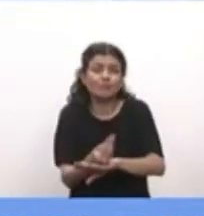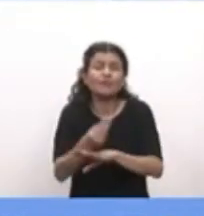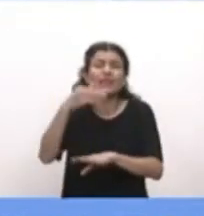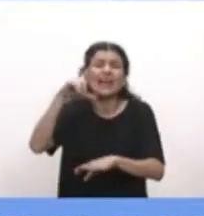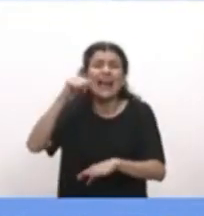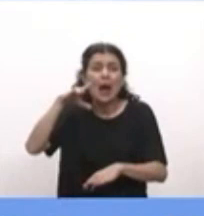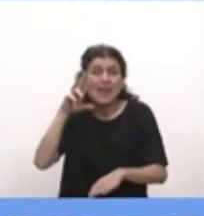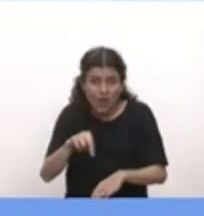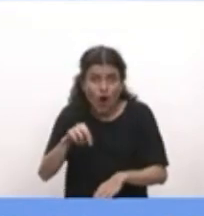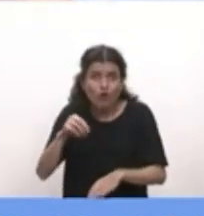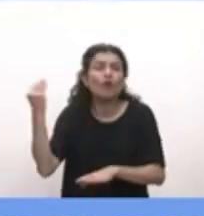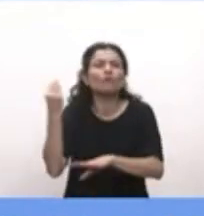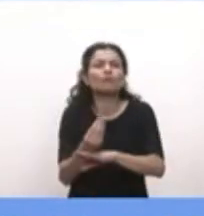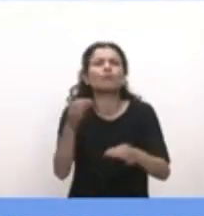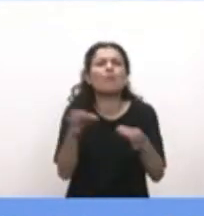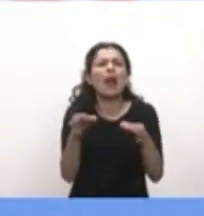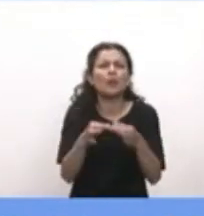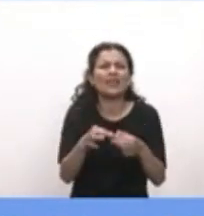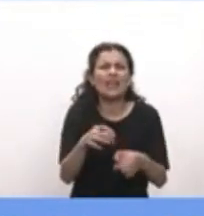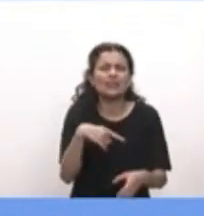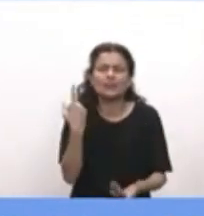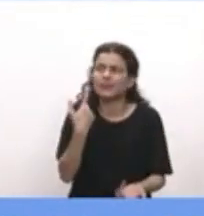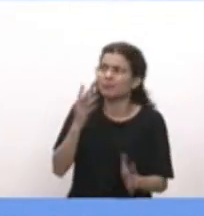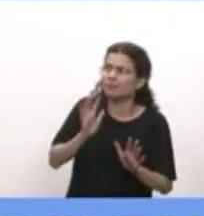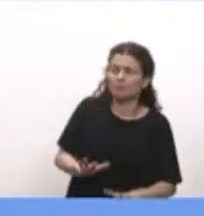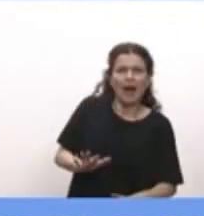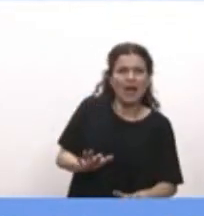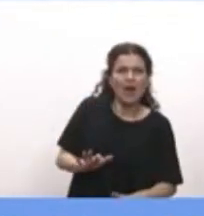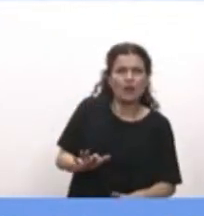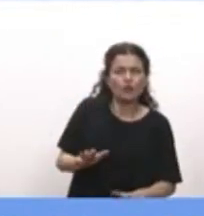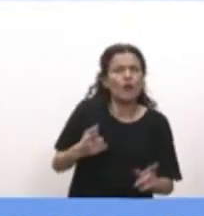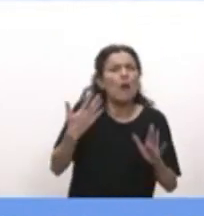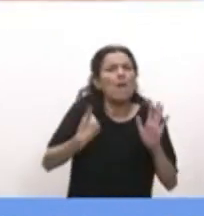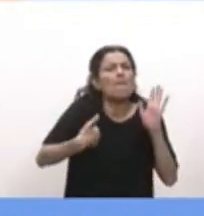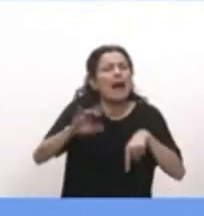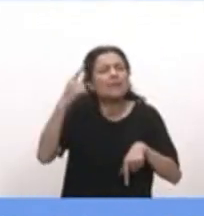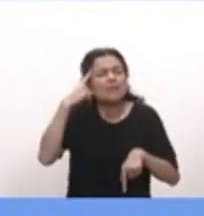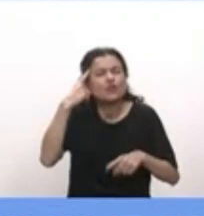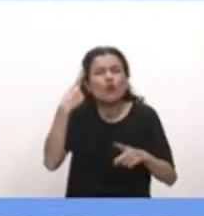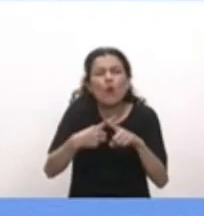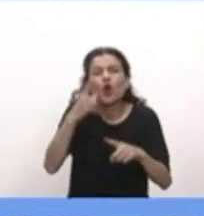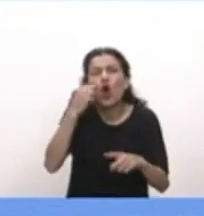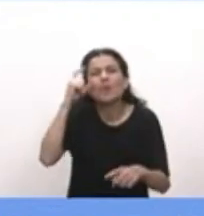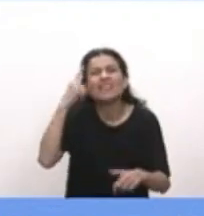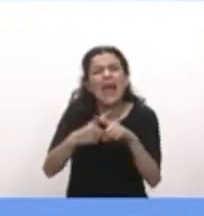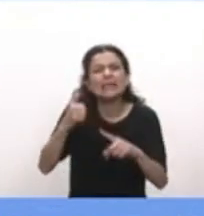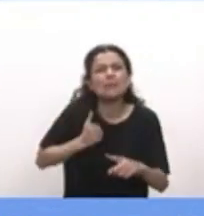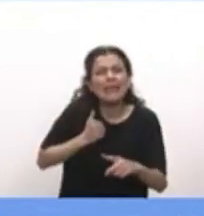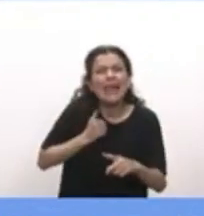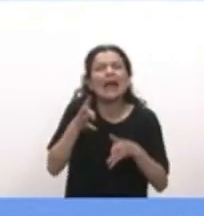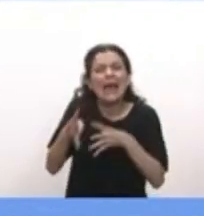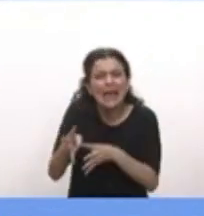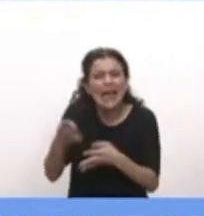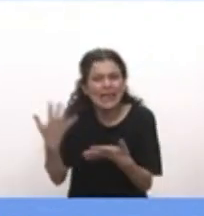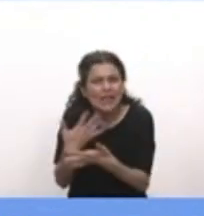significa para nosotros y para nosotras, y sobre todo para nuestros veteranos y veteranas, y sobre todo para la memoria de los caídos